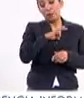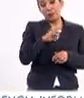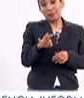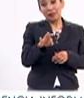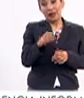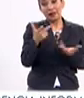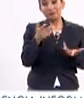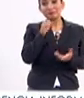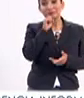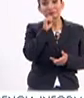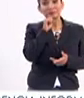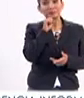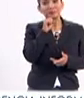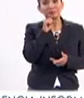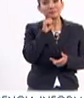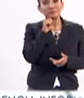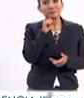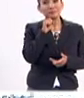ser también